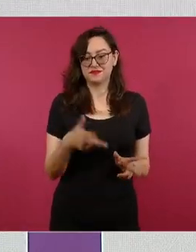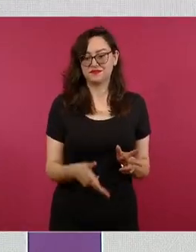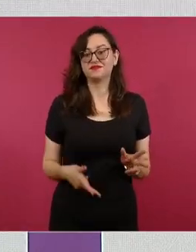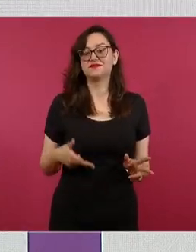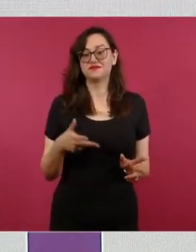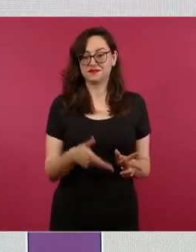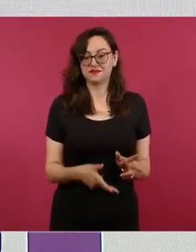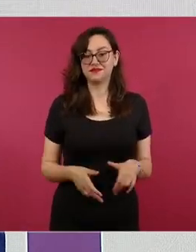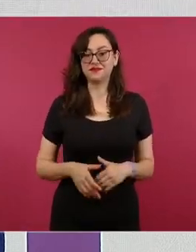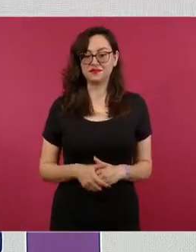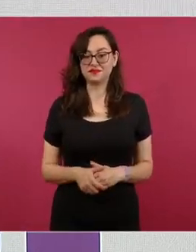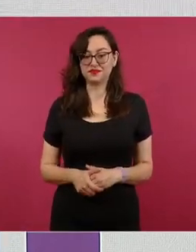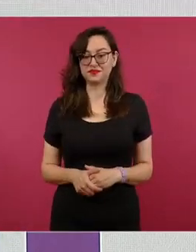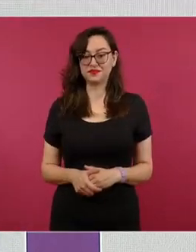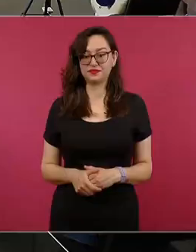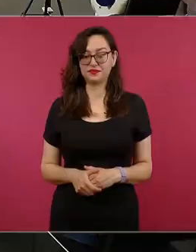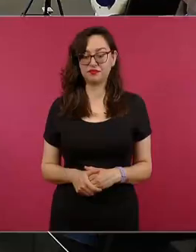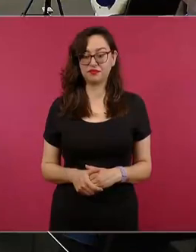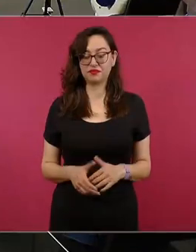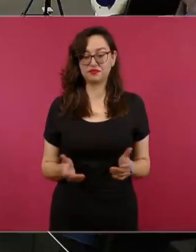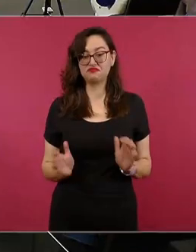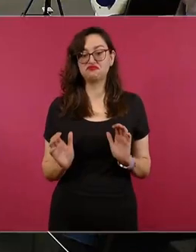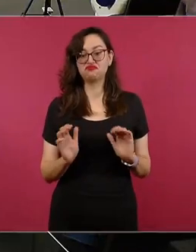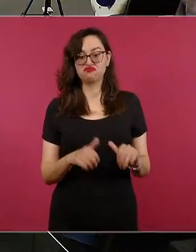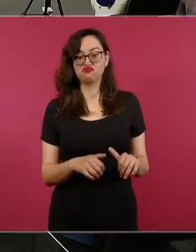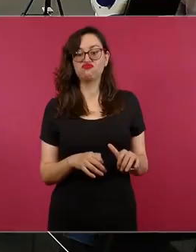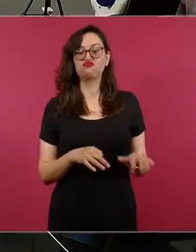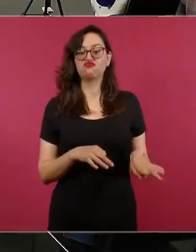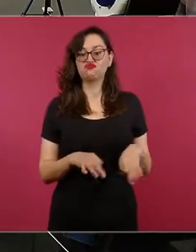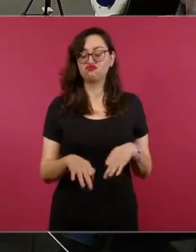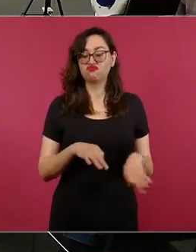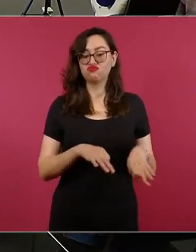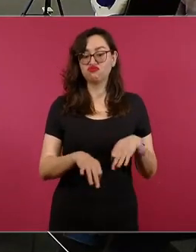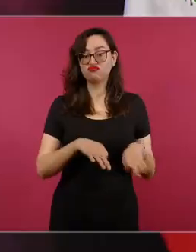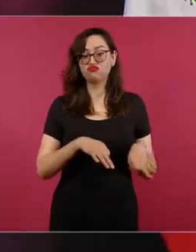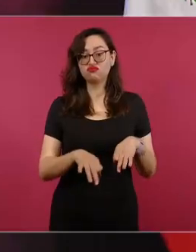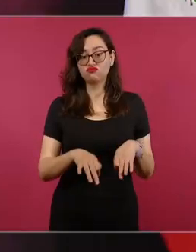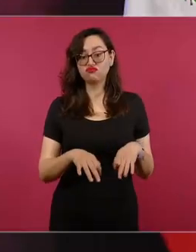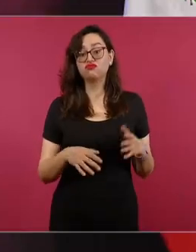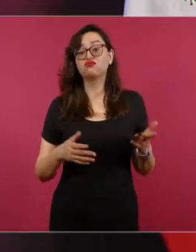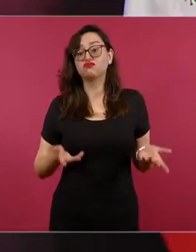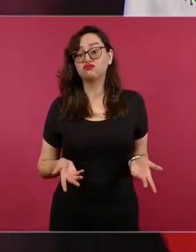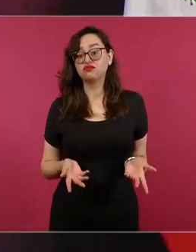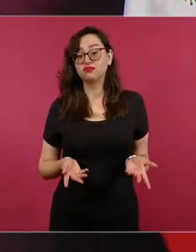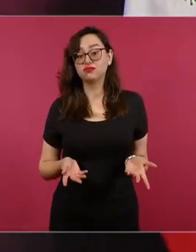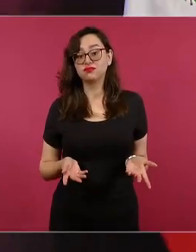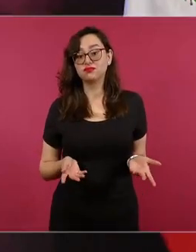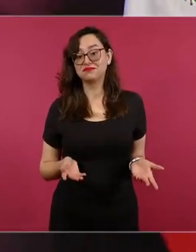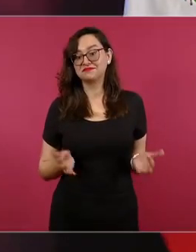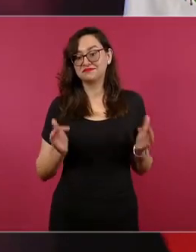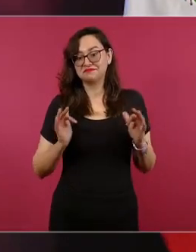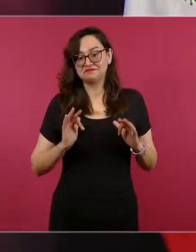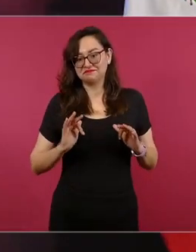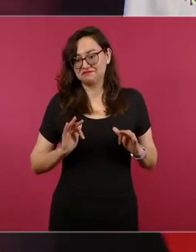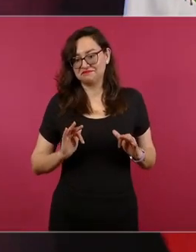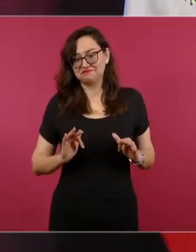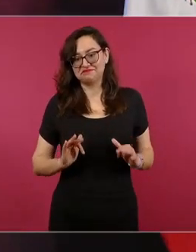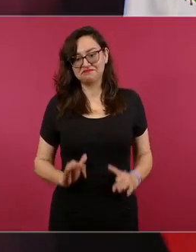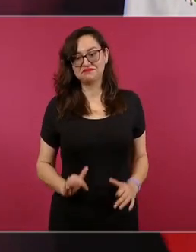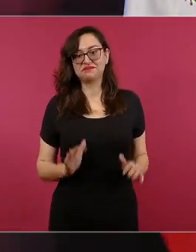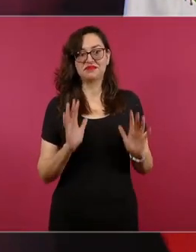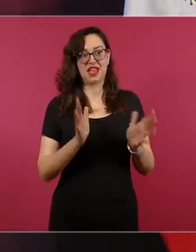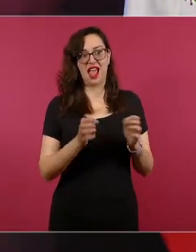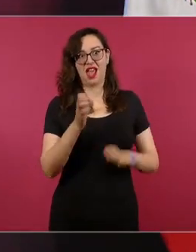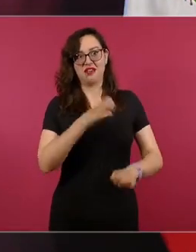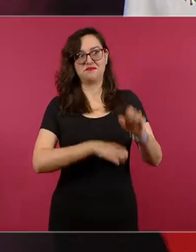Nada más que ya a trabajar con Kansas City, ya